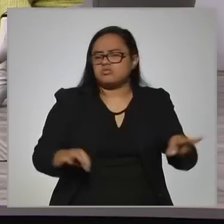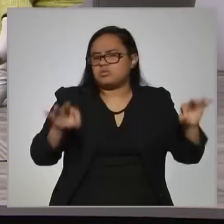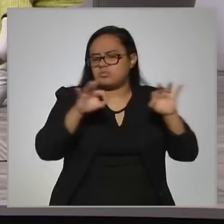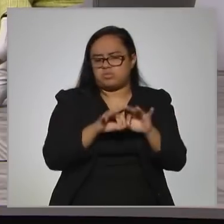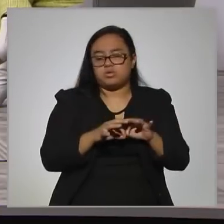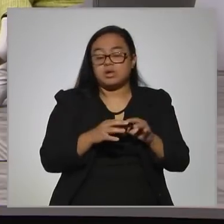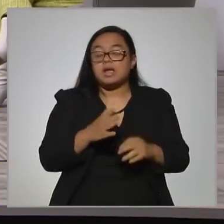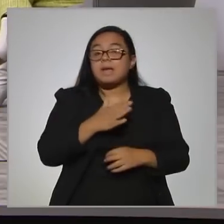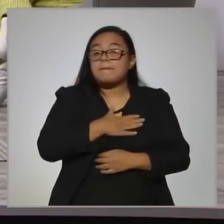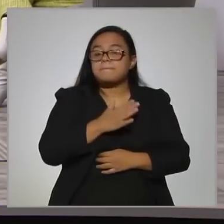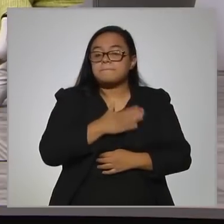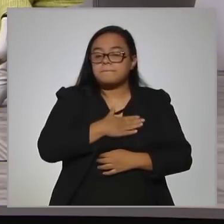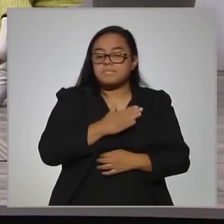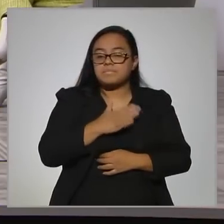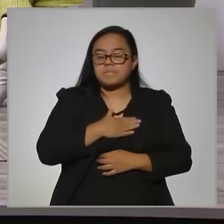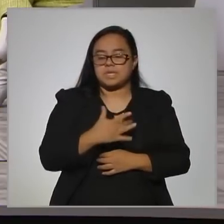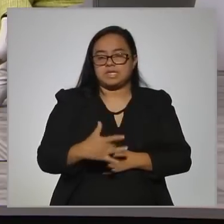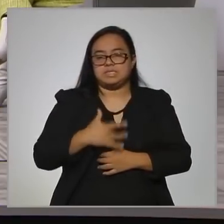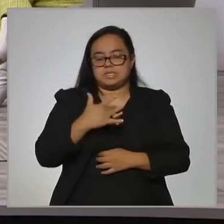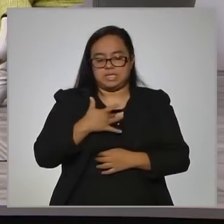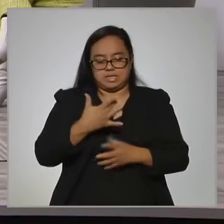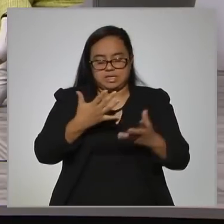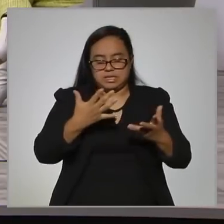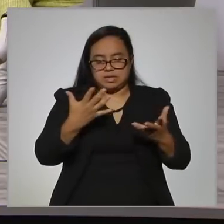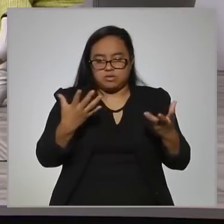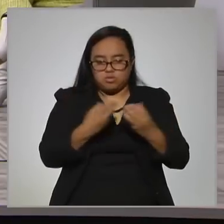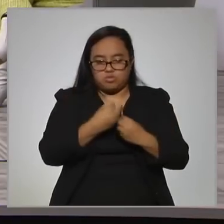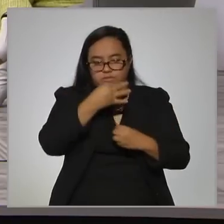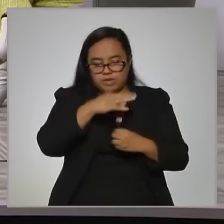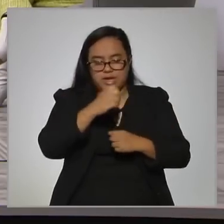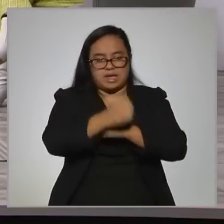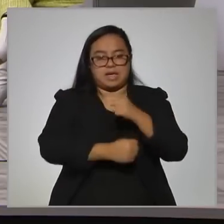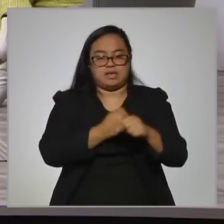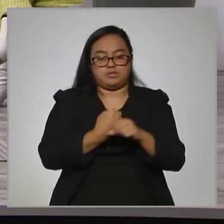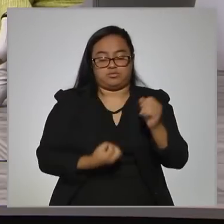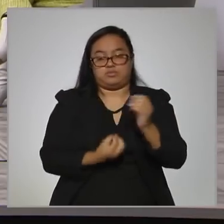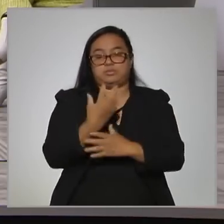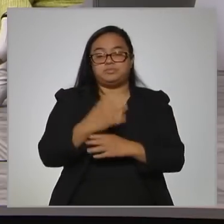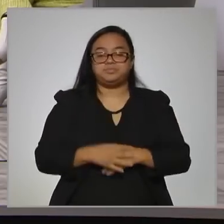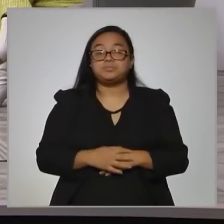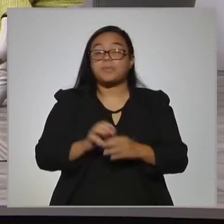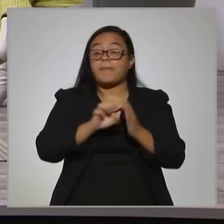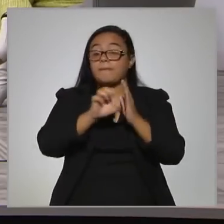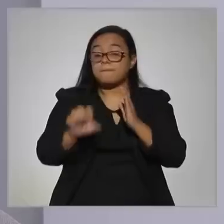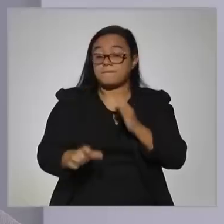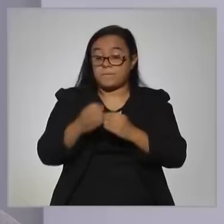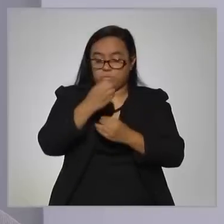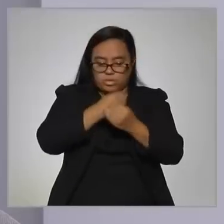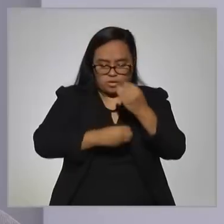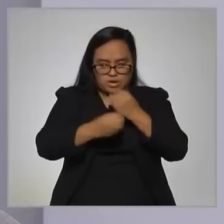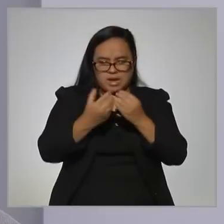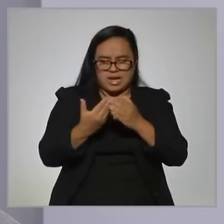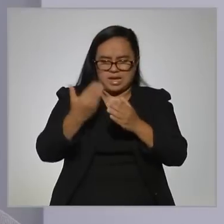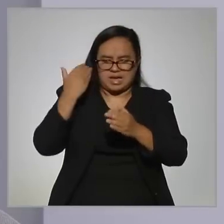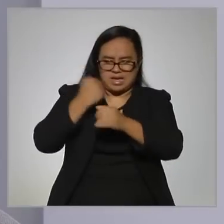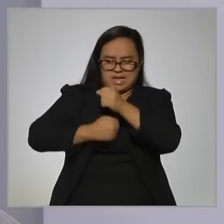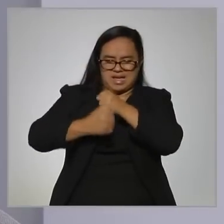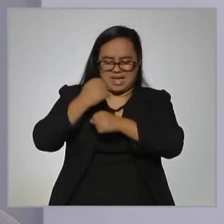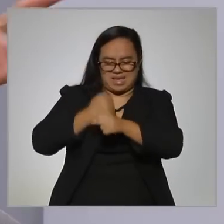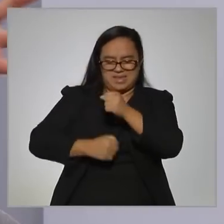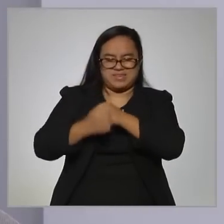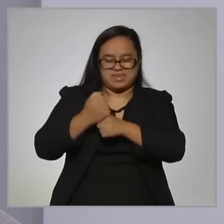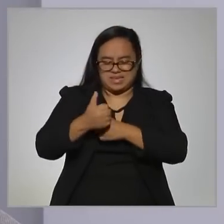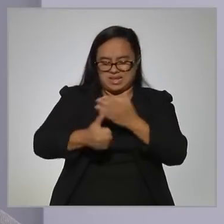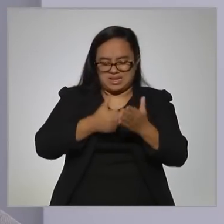manera personal de hacer una celebración de Año Nuevo. Con respecto a la comida, por ejemplo, hace algunos años se planteaba en la Ciudad de